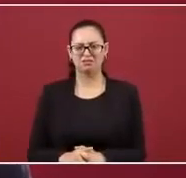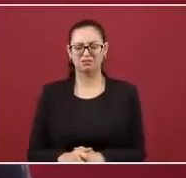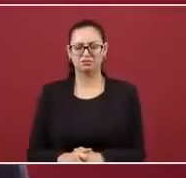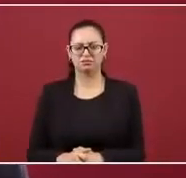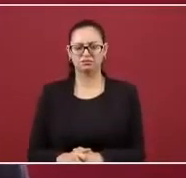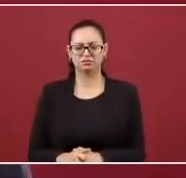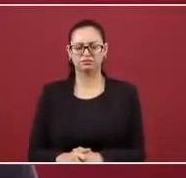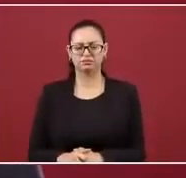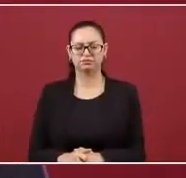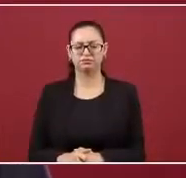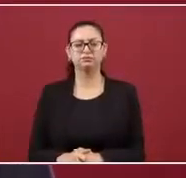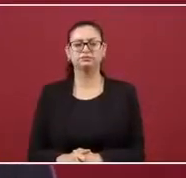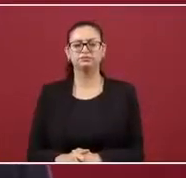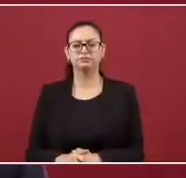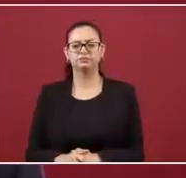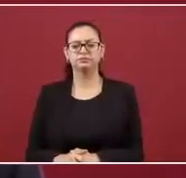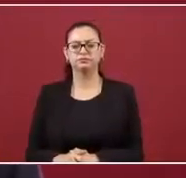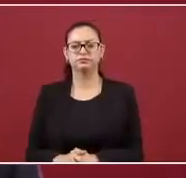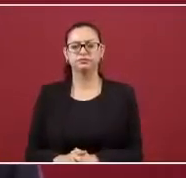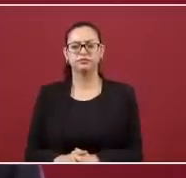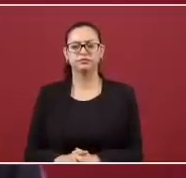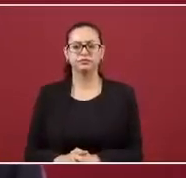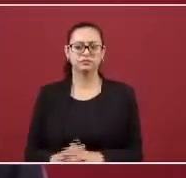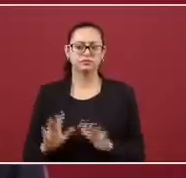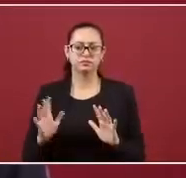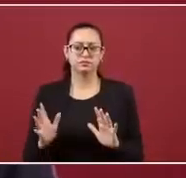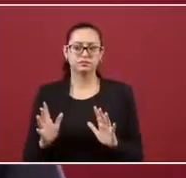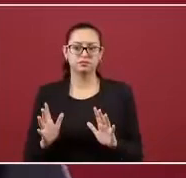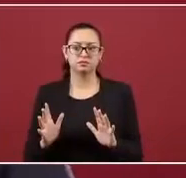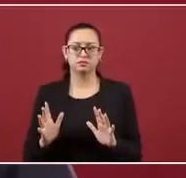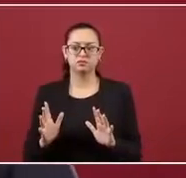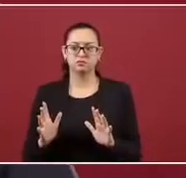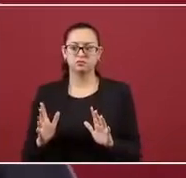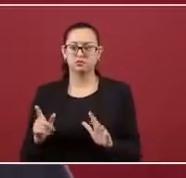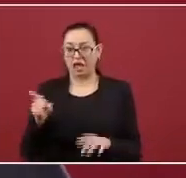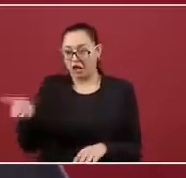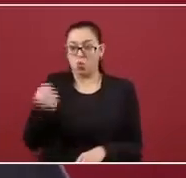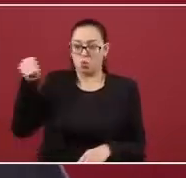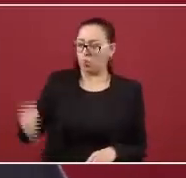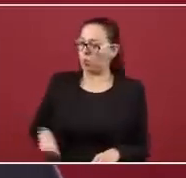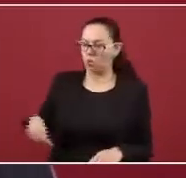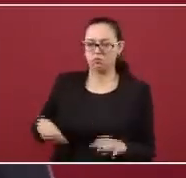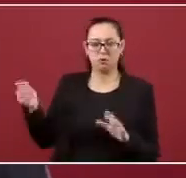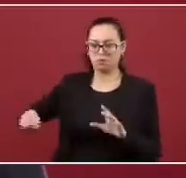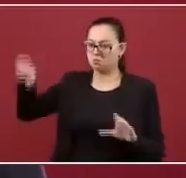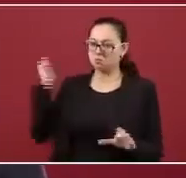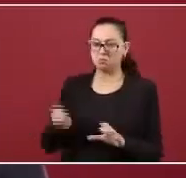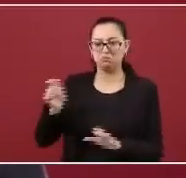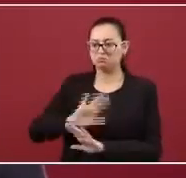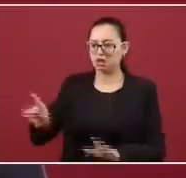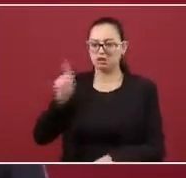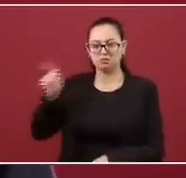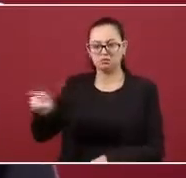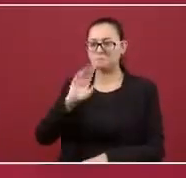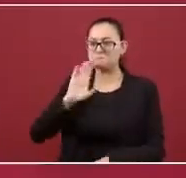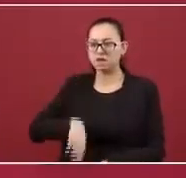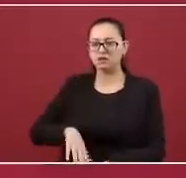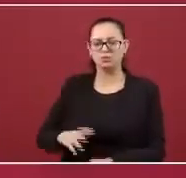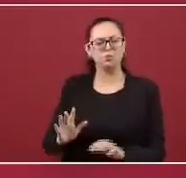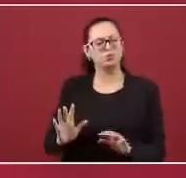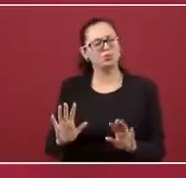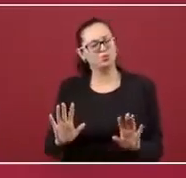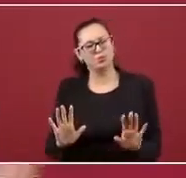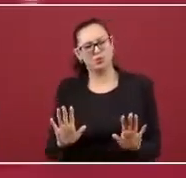como si fuese un juicio sumario, ya se le condene de que él es responsable. En un Estado de